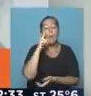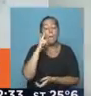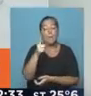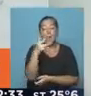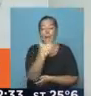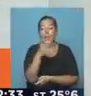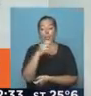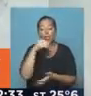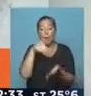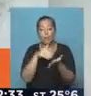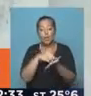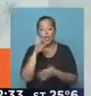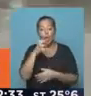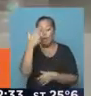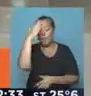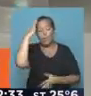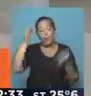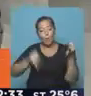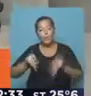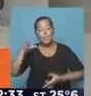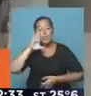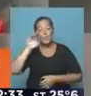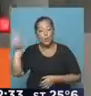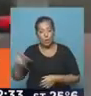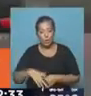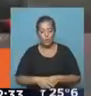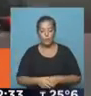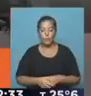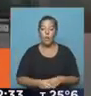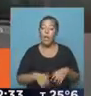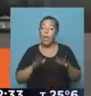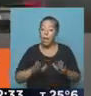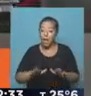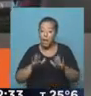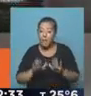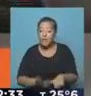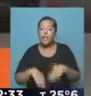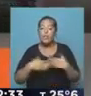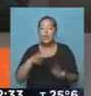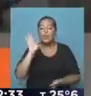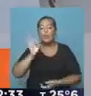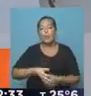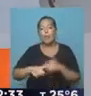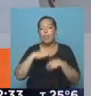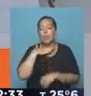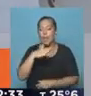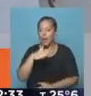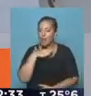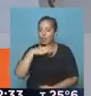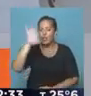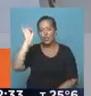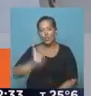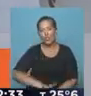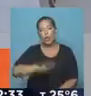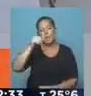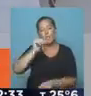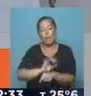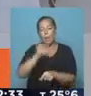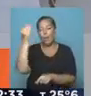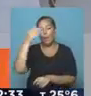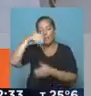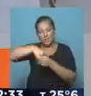tribunales estadounidenses así se supo entonces que el delito no había permanecido solo dentro de los límites de